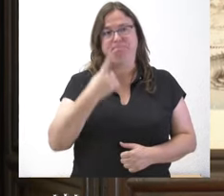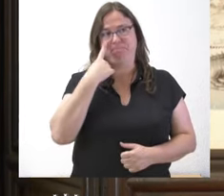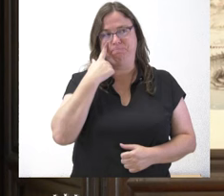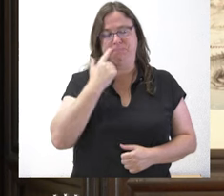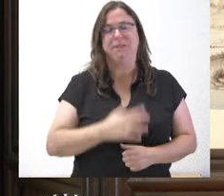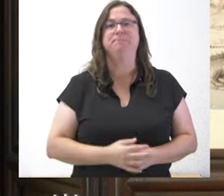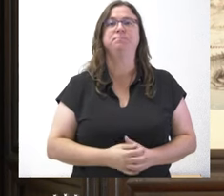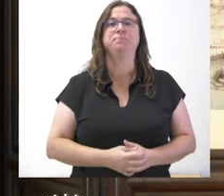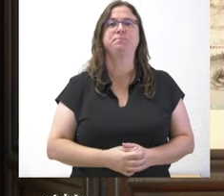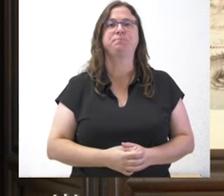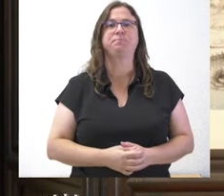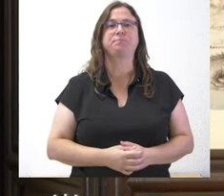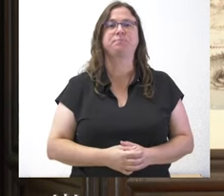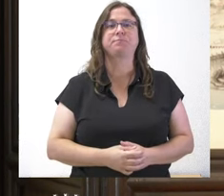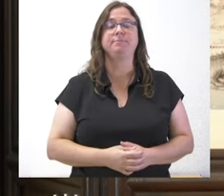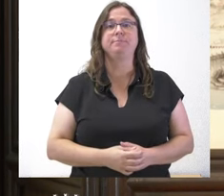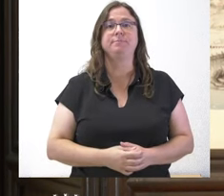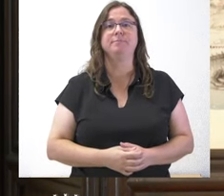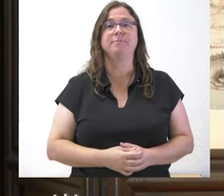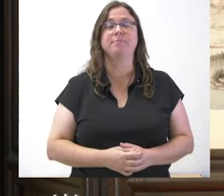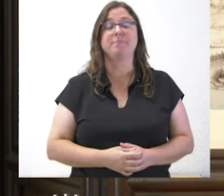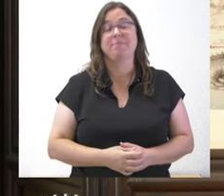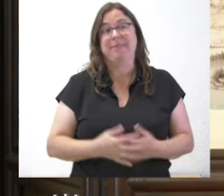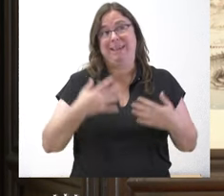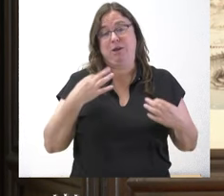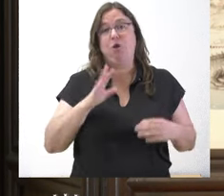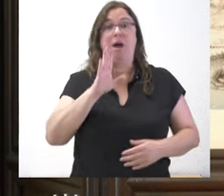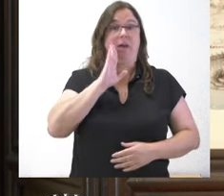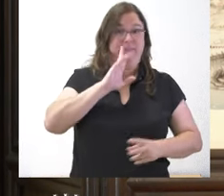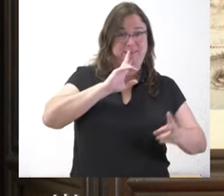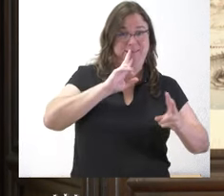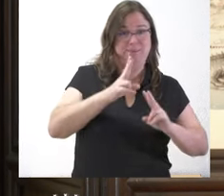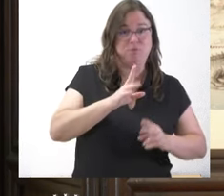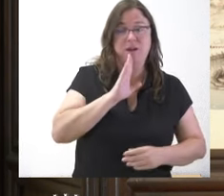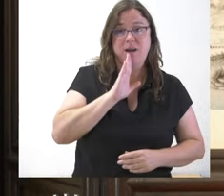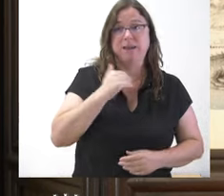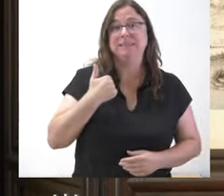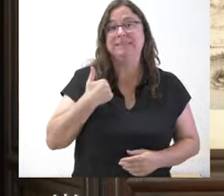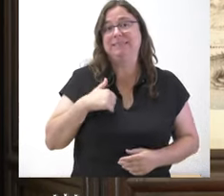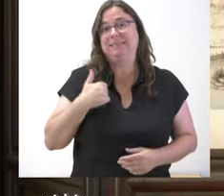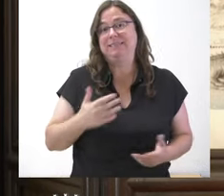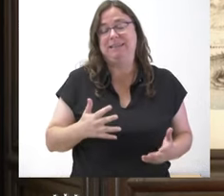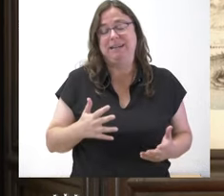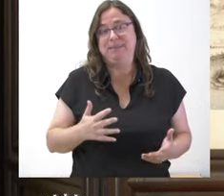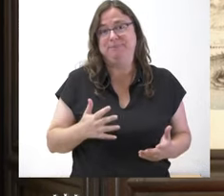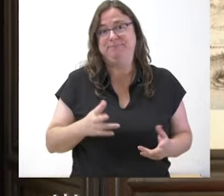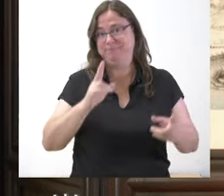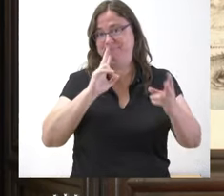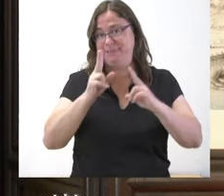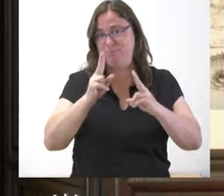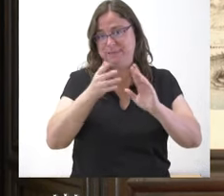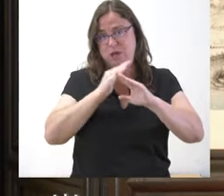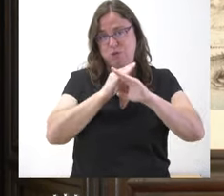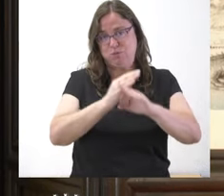mire creo que con mi contestación anterior ha dado habría dado respuesta más que